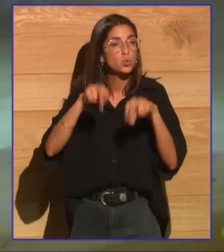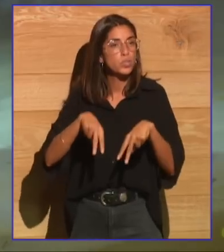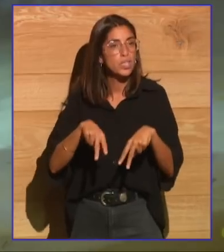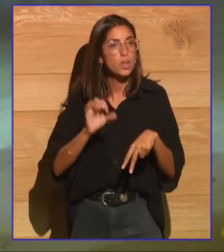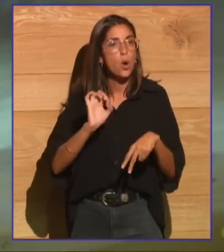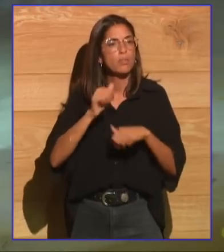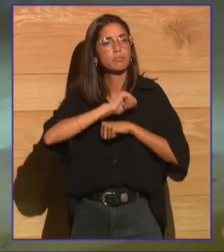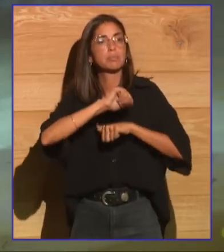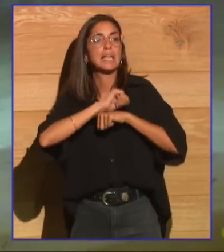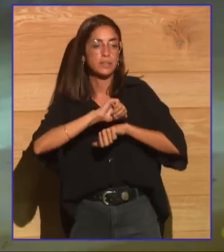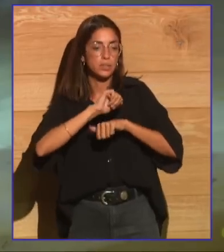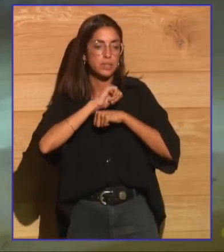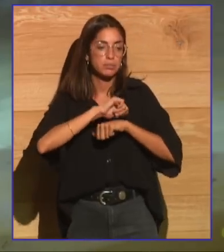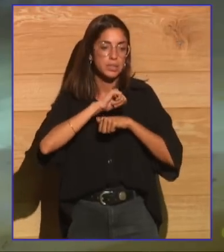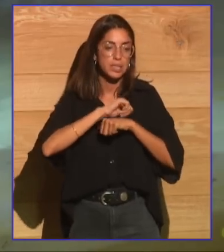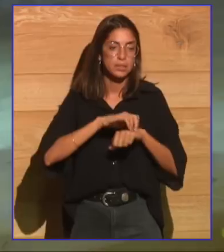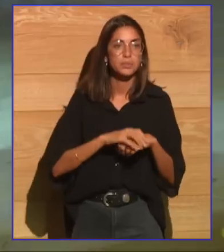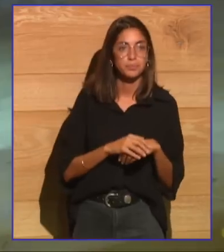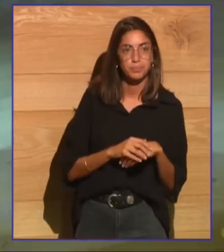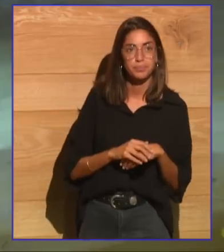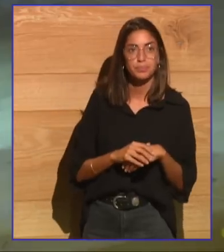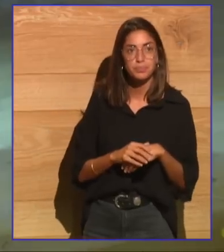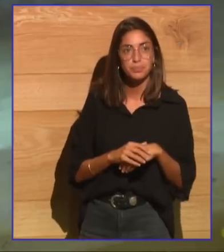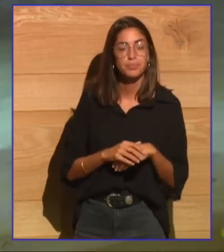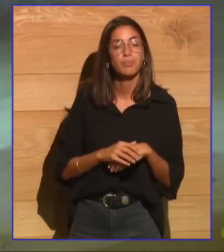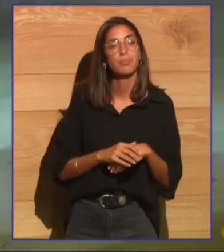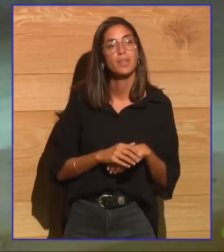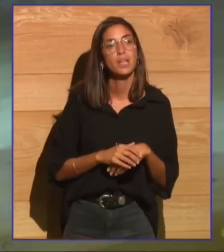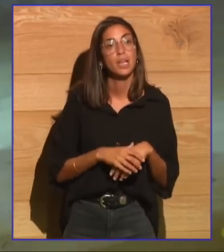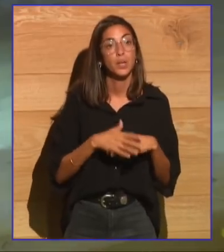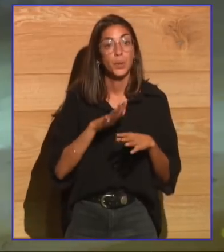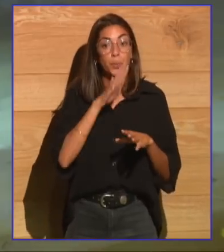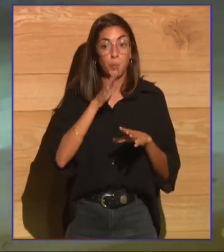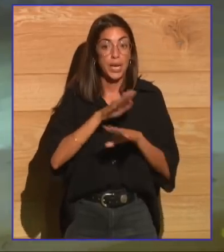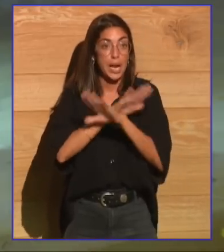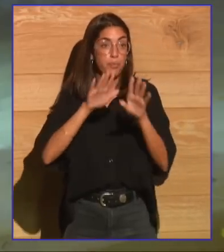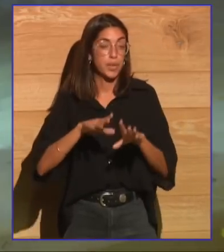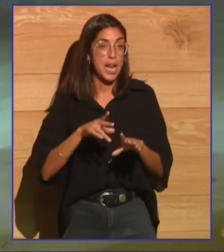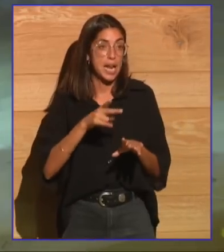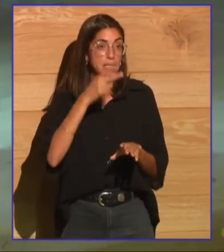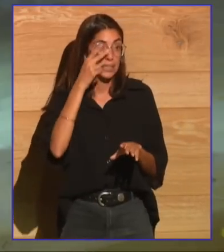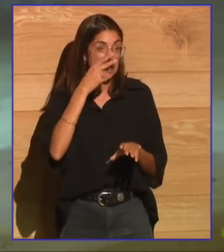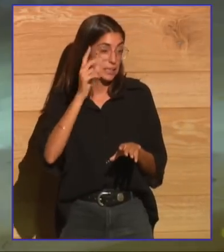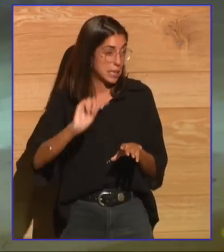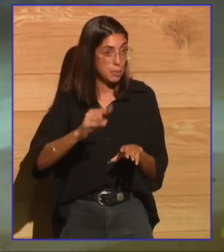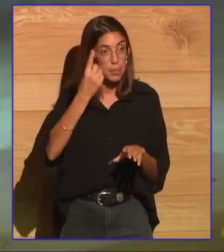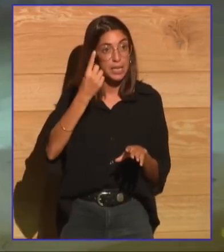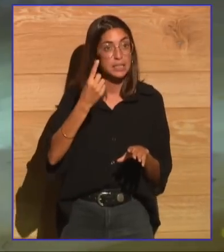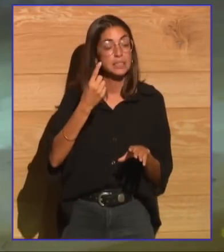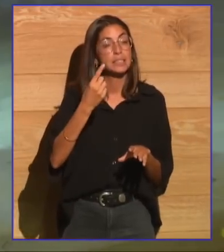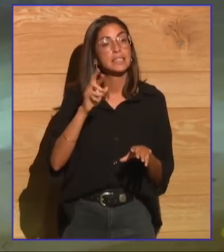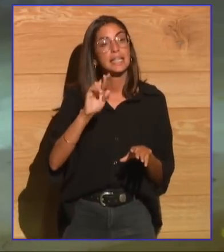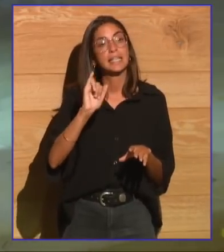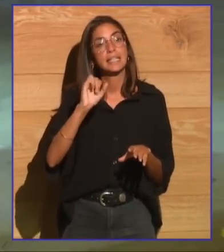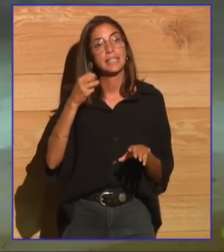flogging pues esperándote en fin que hace probablemente el más interesante de todos basado en un relato de richard mata son